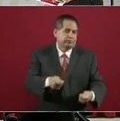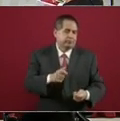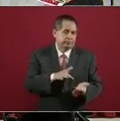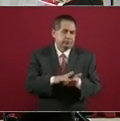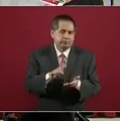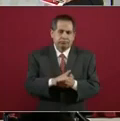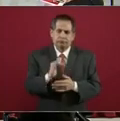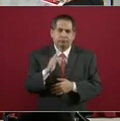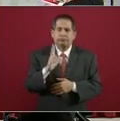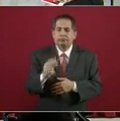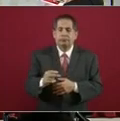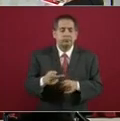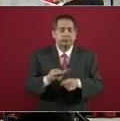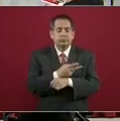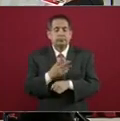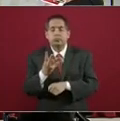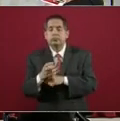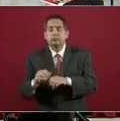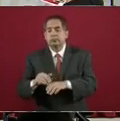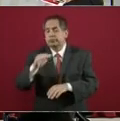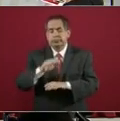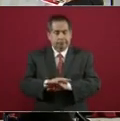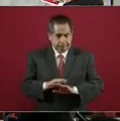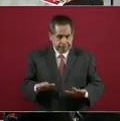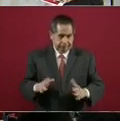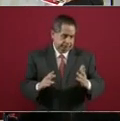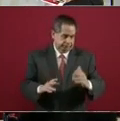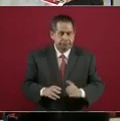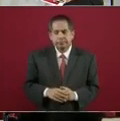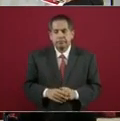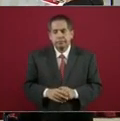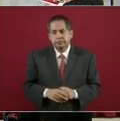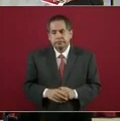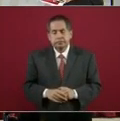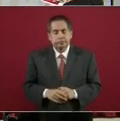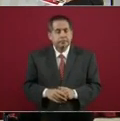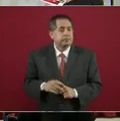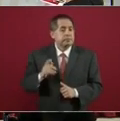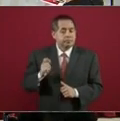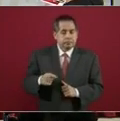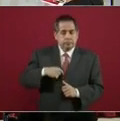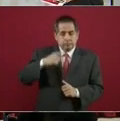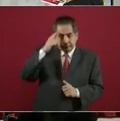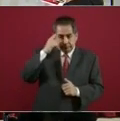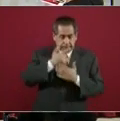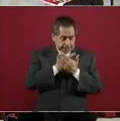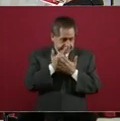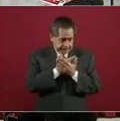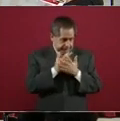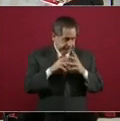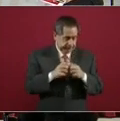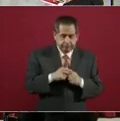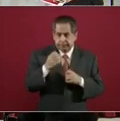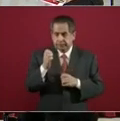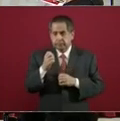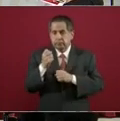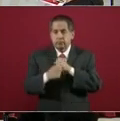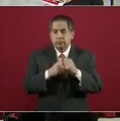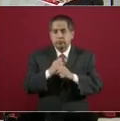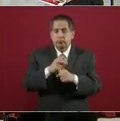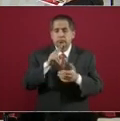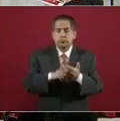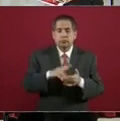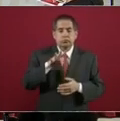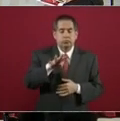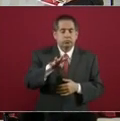programa bajo ningún esquema entonces eh bajo el padrón de enero de 2019